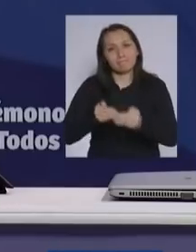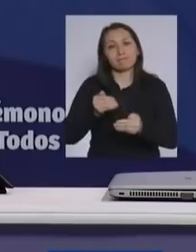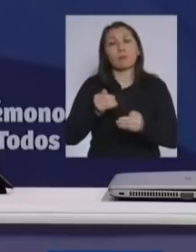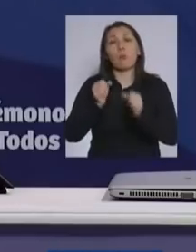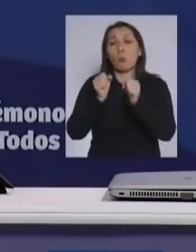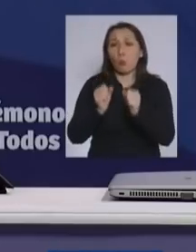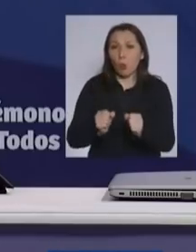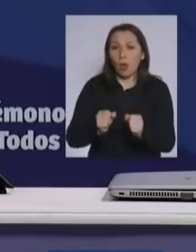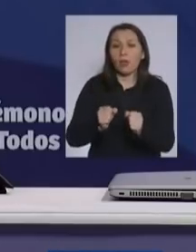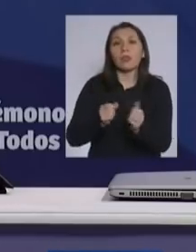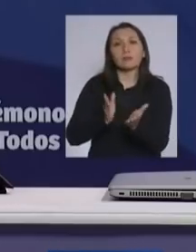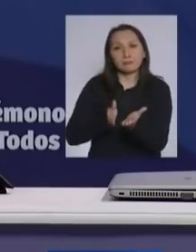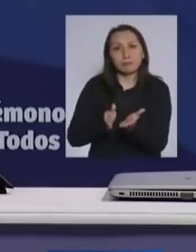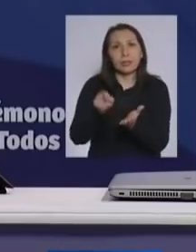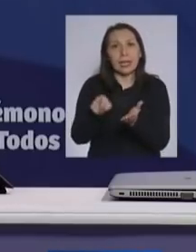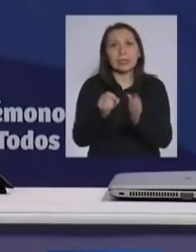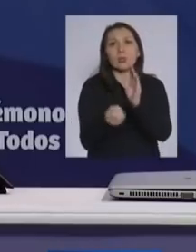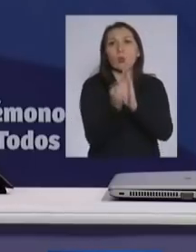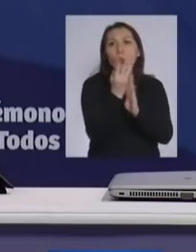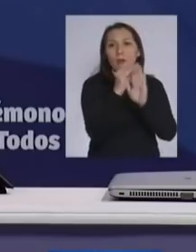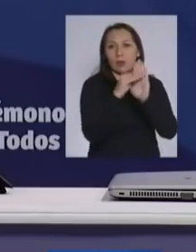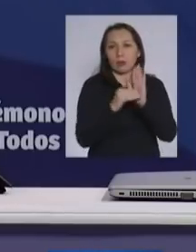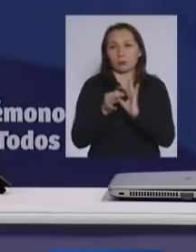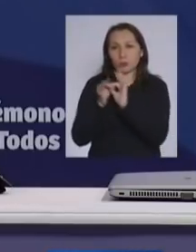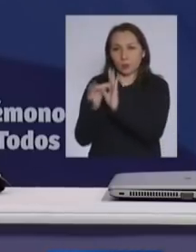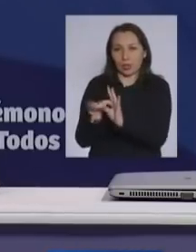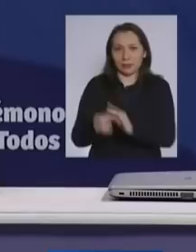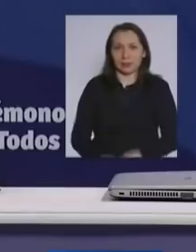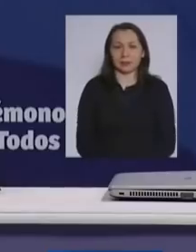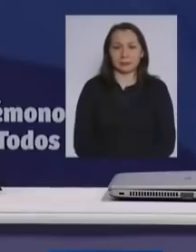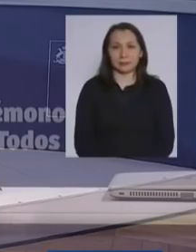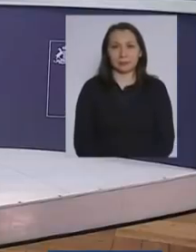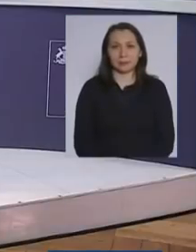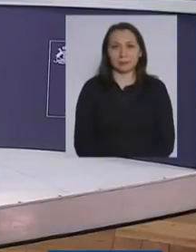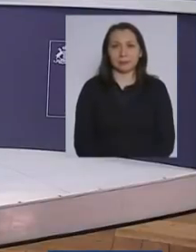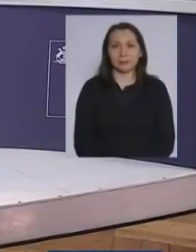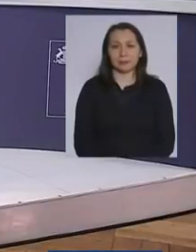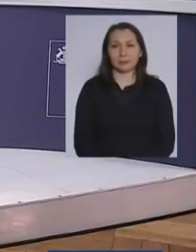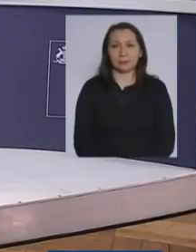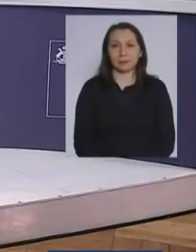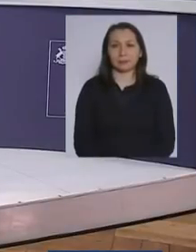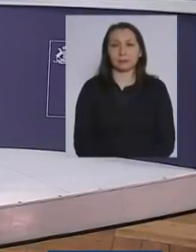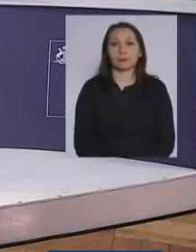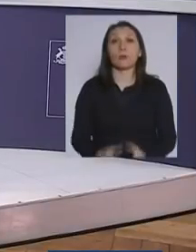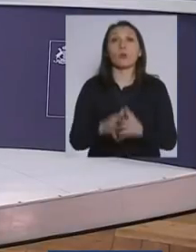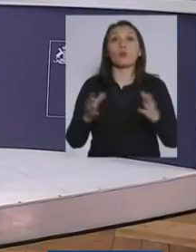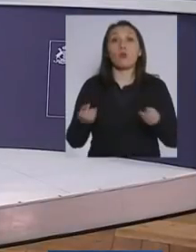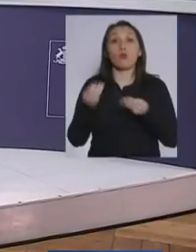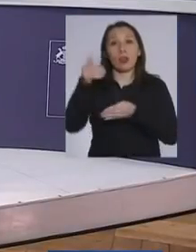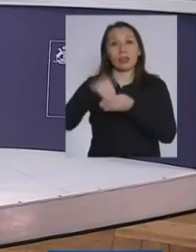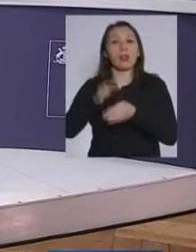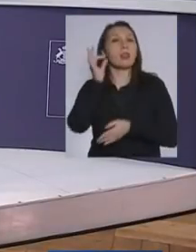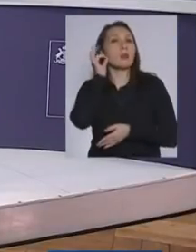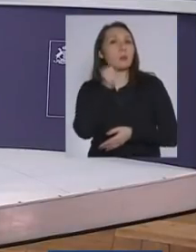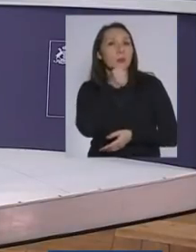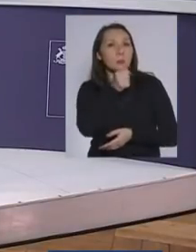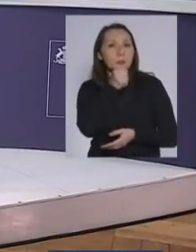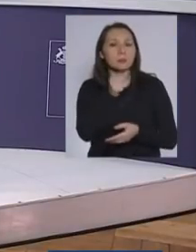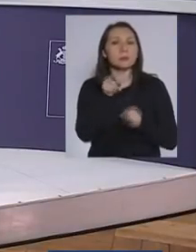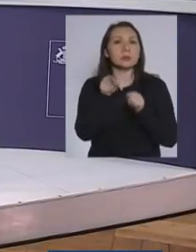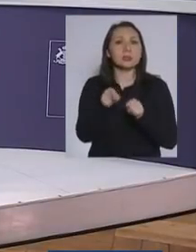se podrá avanzar en esas medidas. Muchas gracias. Muy buenas tardes. Respecto a